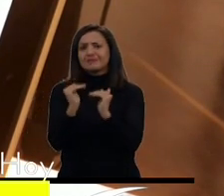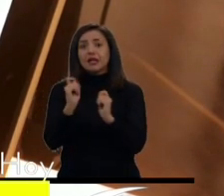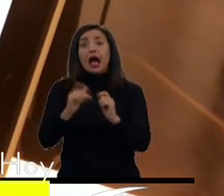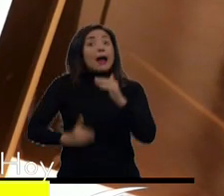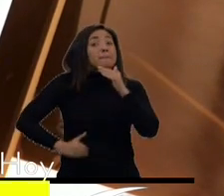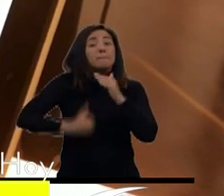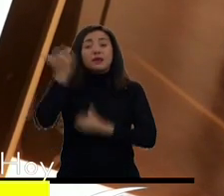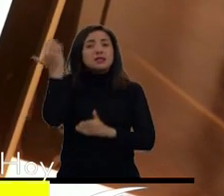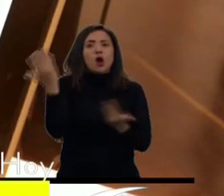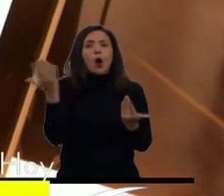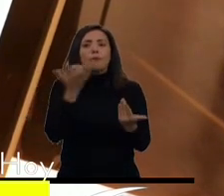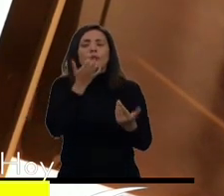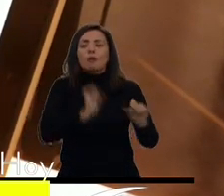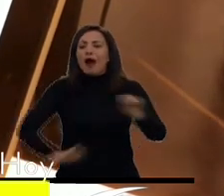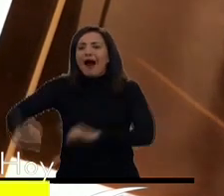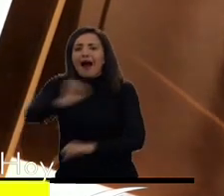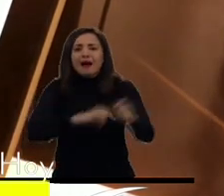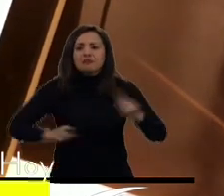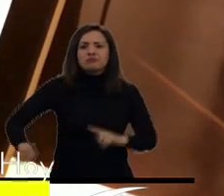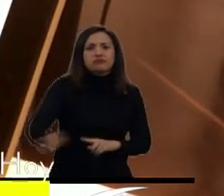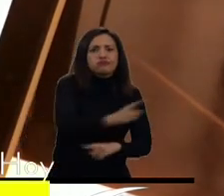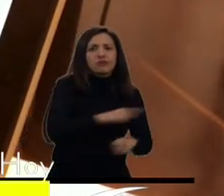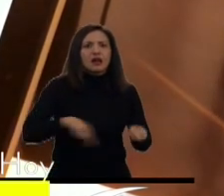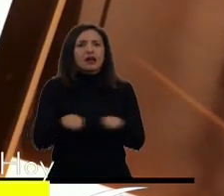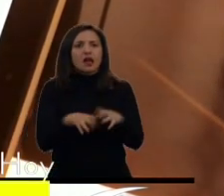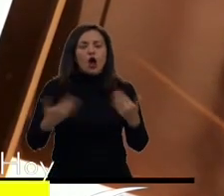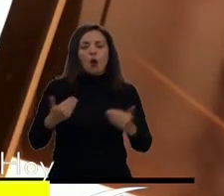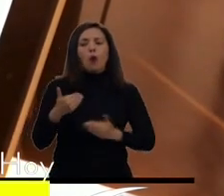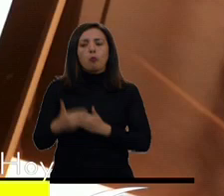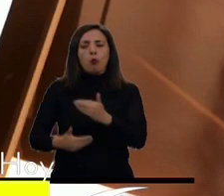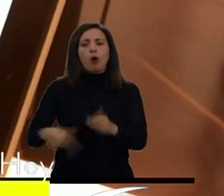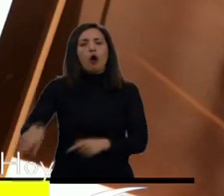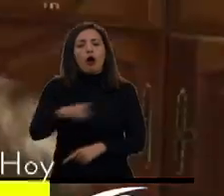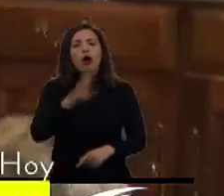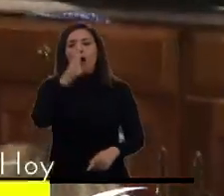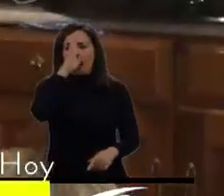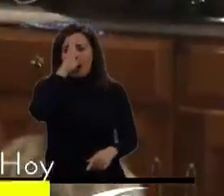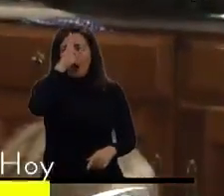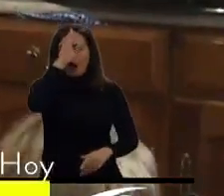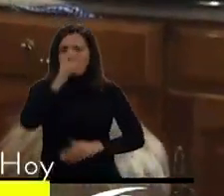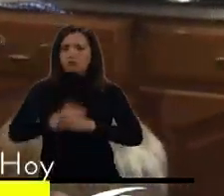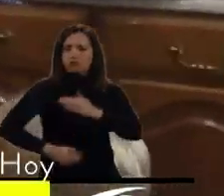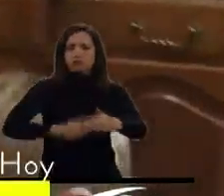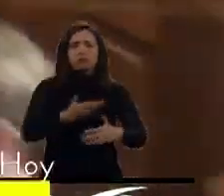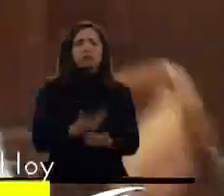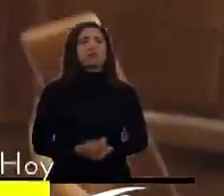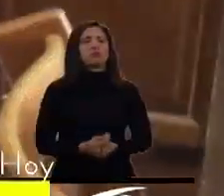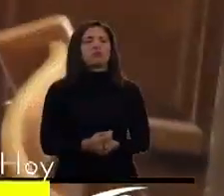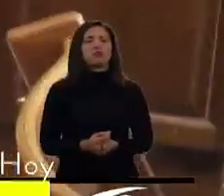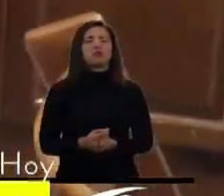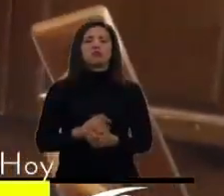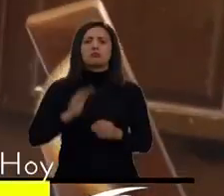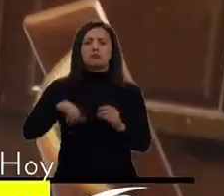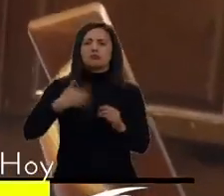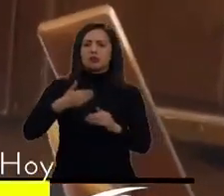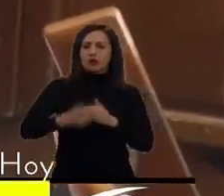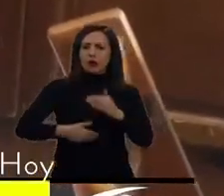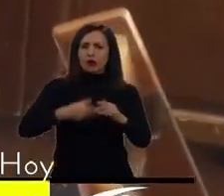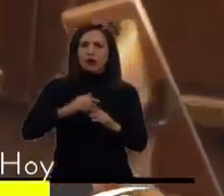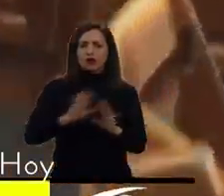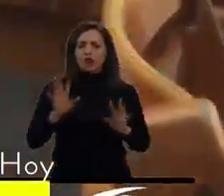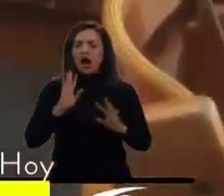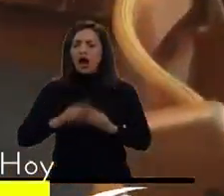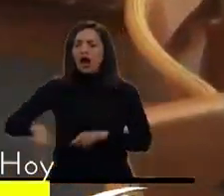a ese orden entre que hemos caído malitos y se han ido acostumbrando a no salir, pero ahora, después de un mes, consigues llegar a